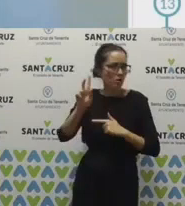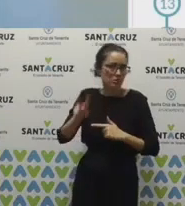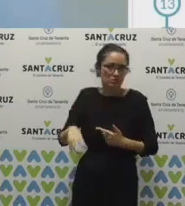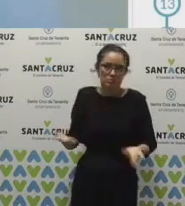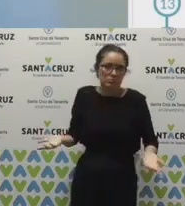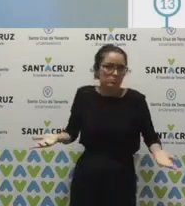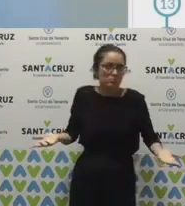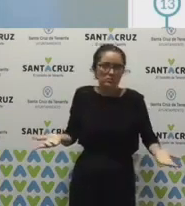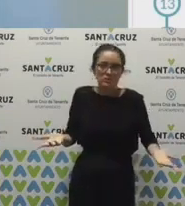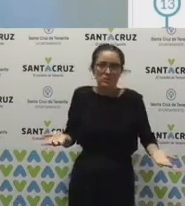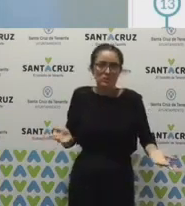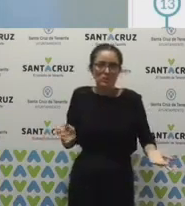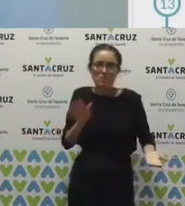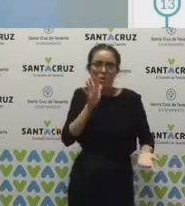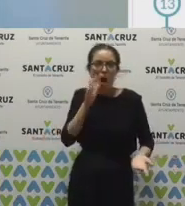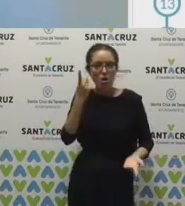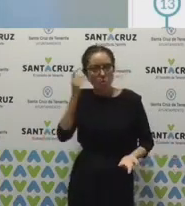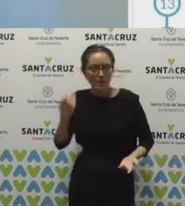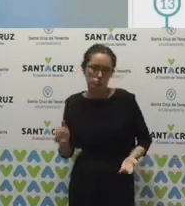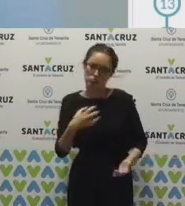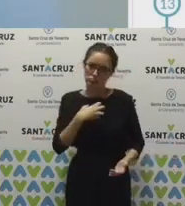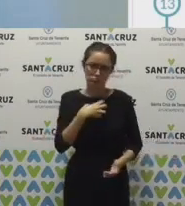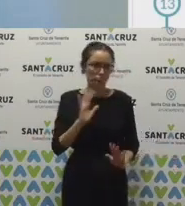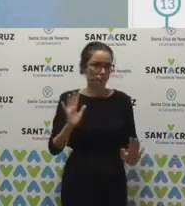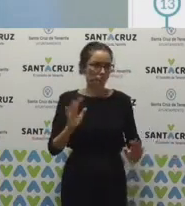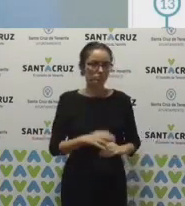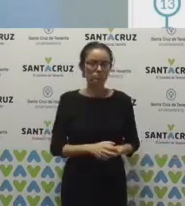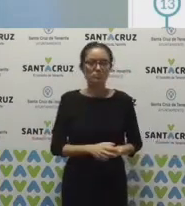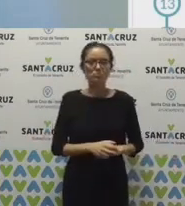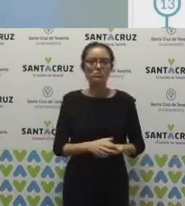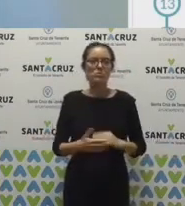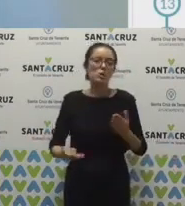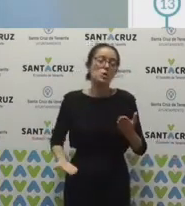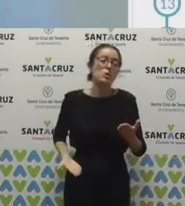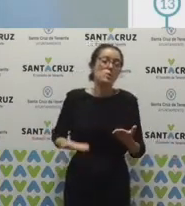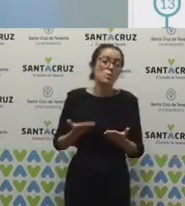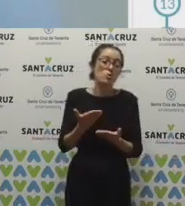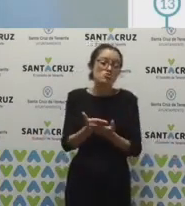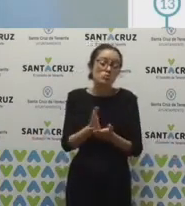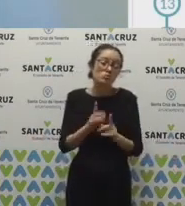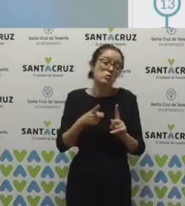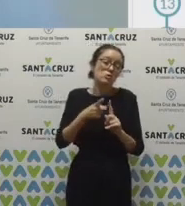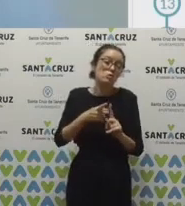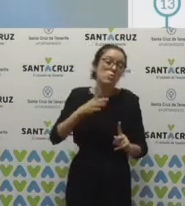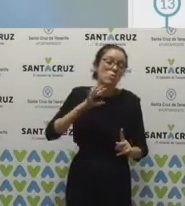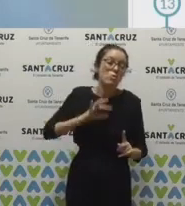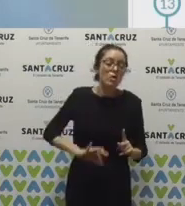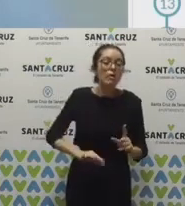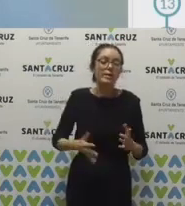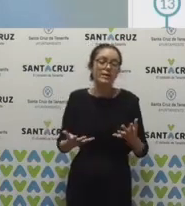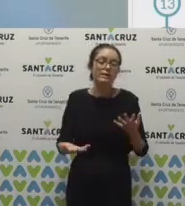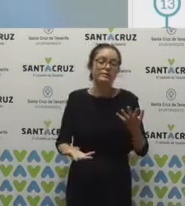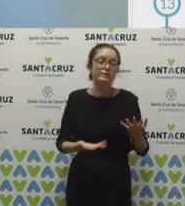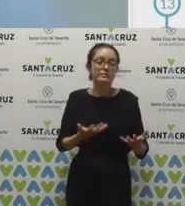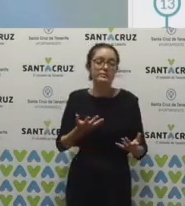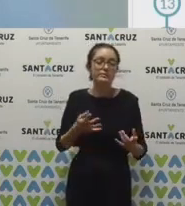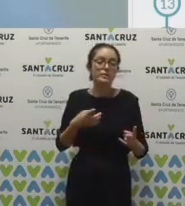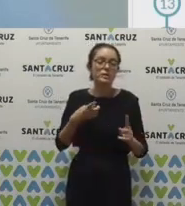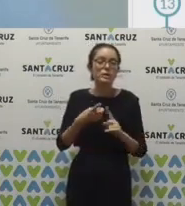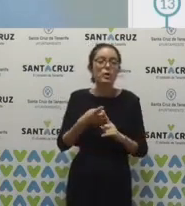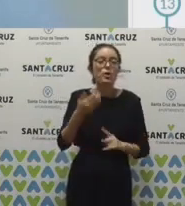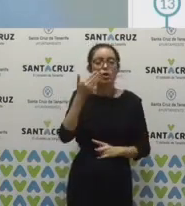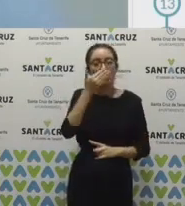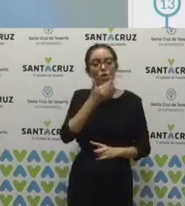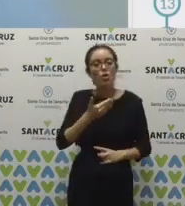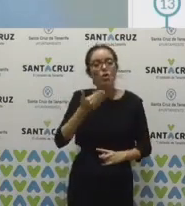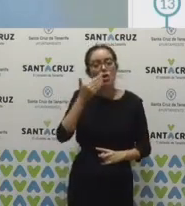menos alumnos puede llegar a entender que la moción persigue un fin que es la de no cerrar determinados colegios con núcleos